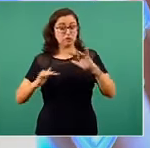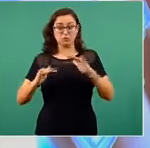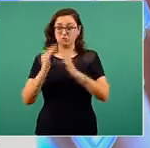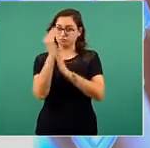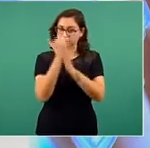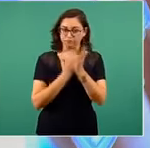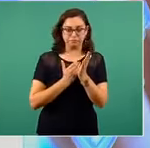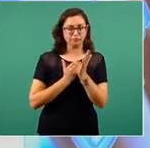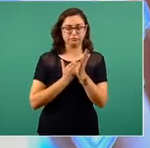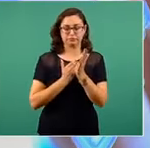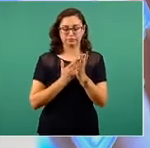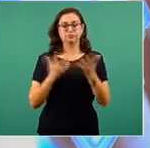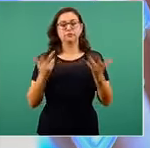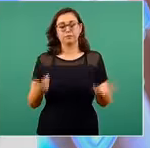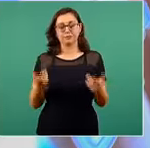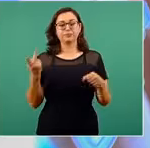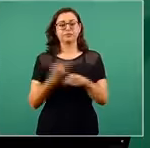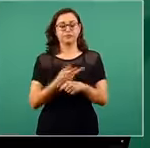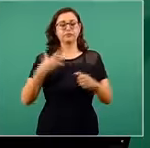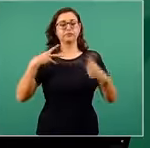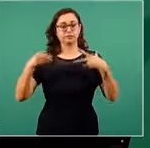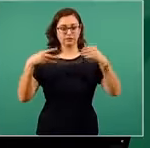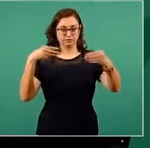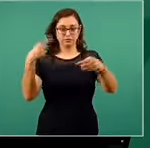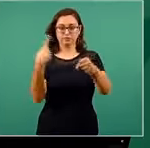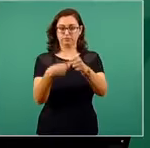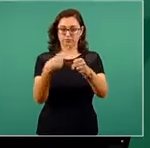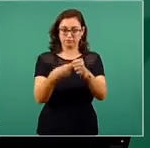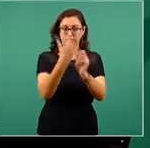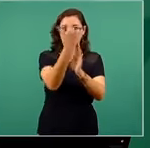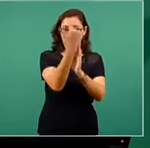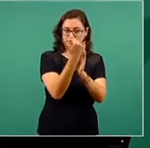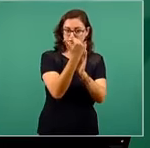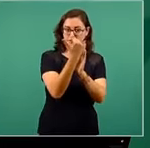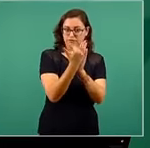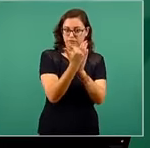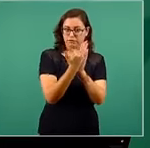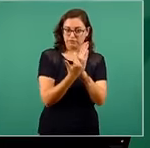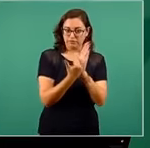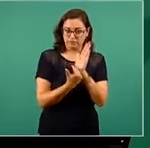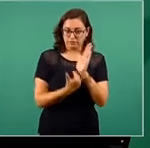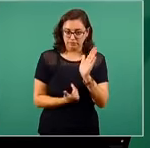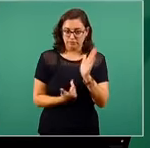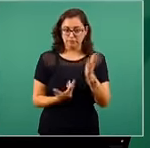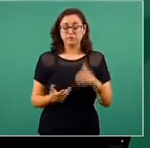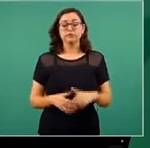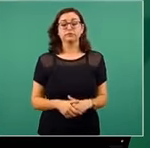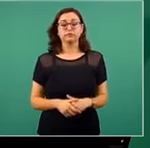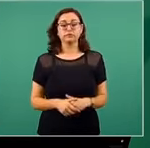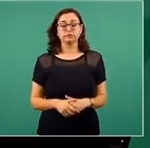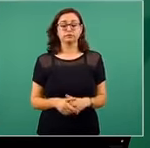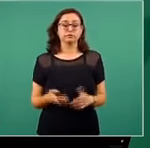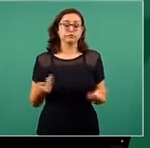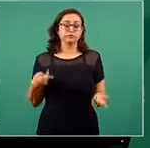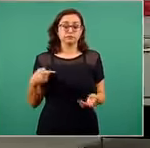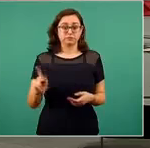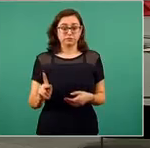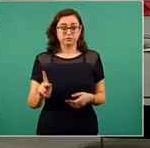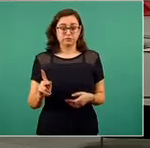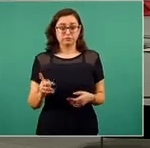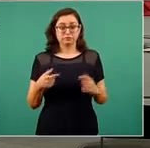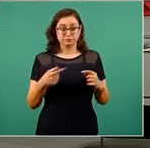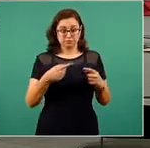casos, la cantidad de hospitalizaciones, desde luego la cantidad de personas que pierden la vida. Cuando uno lo ve gráficamente, esto